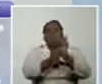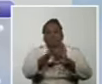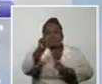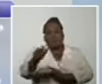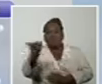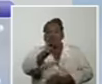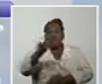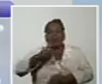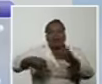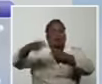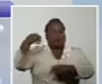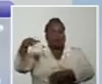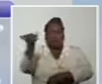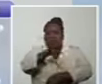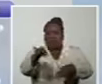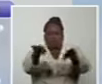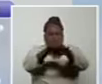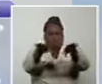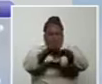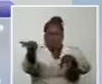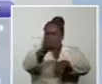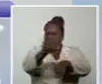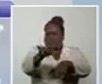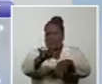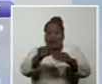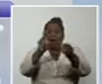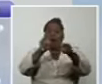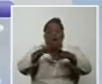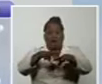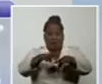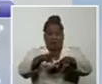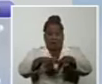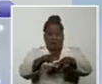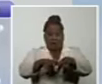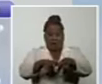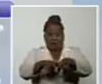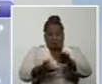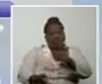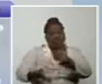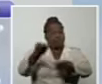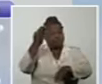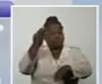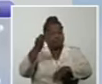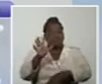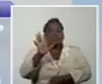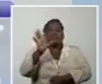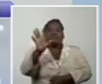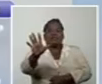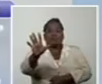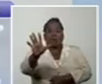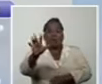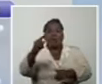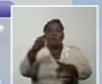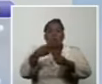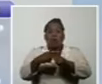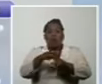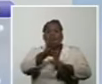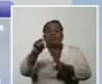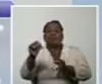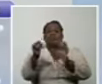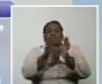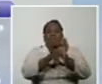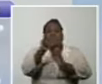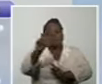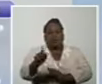ayer. La provincia de La Habana incrementa a 5 por 100.000 habitantes, Ciego